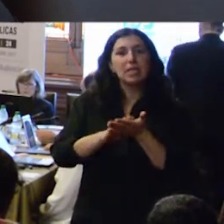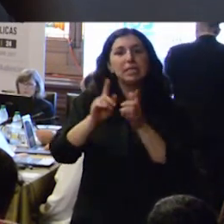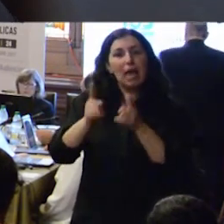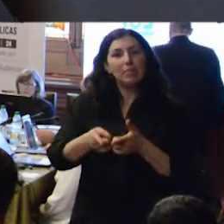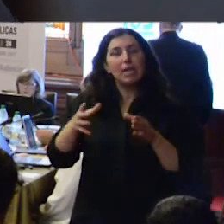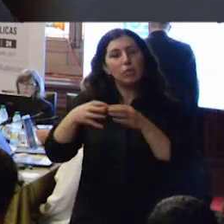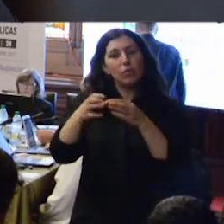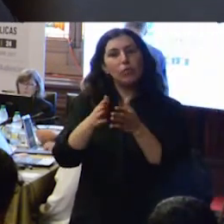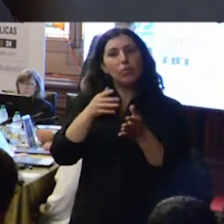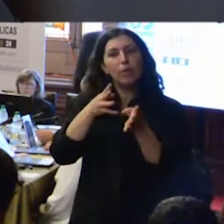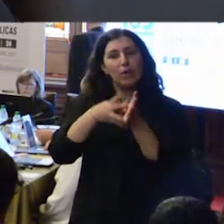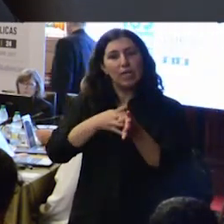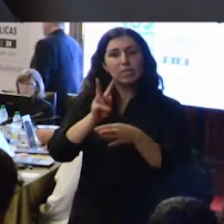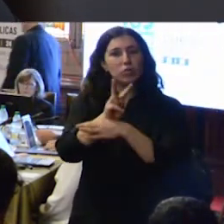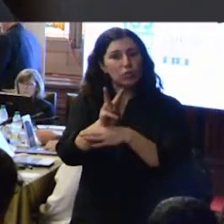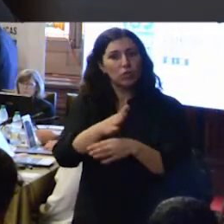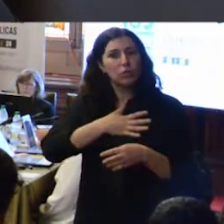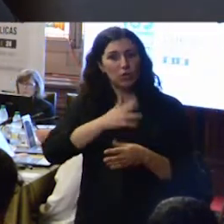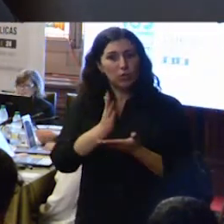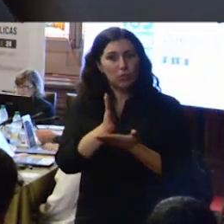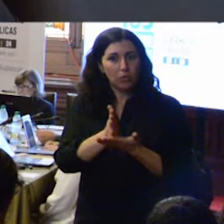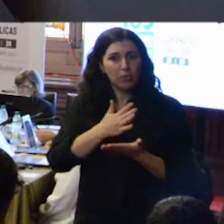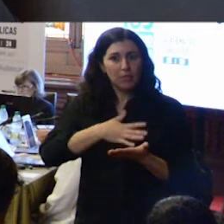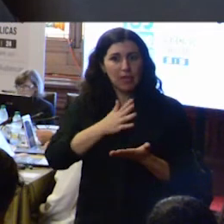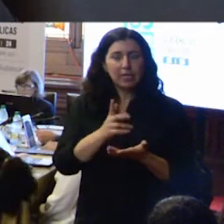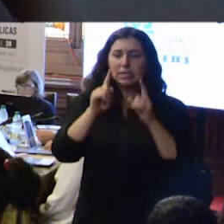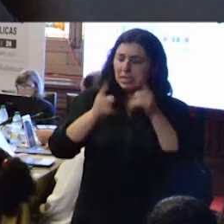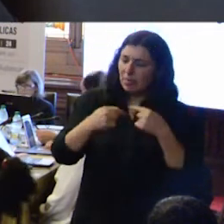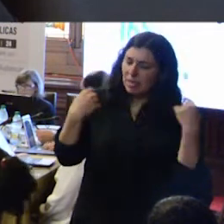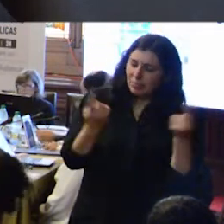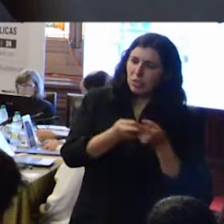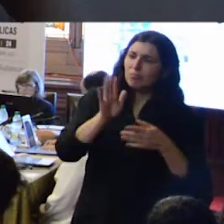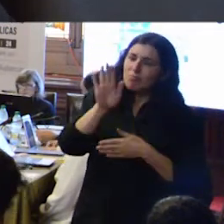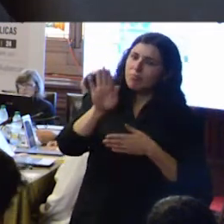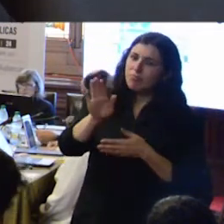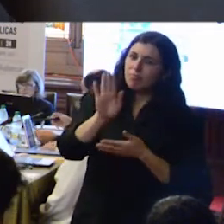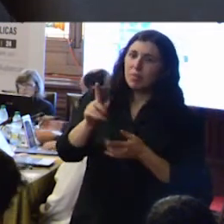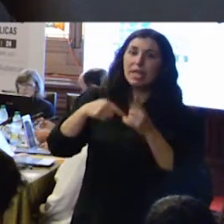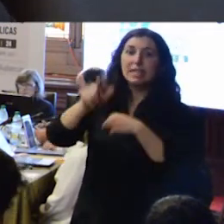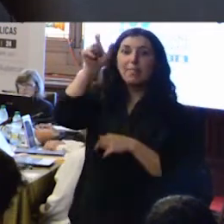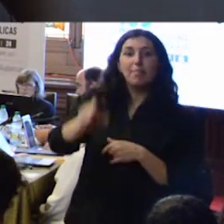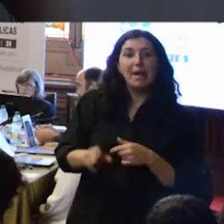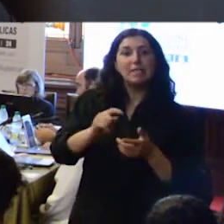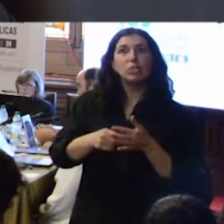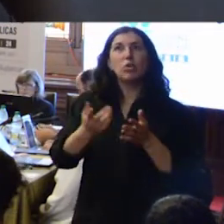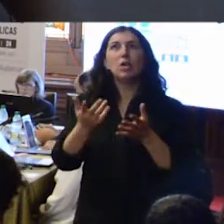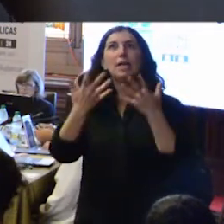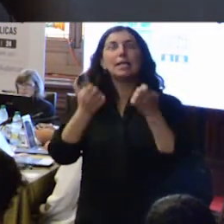Tower, que también están siendo demandados en función del activismo que realizan en pro de un